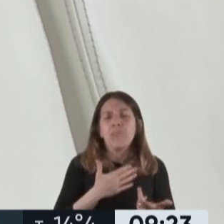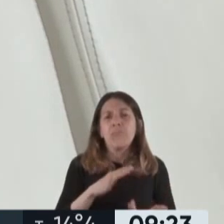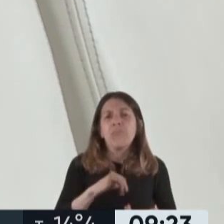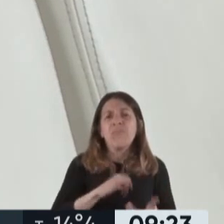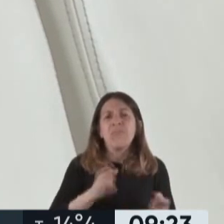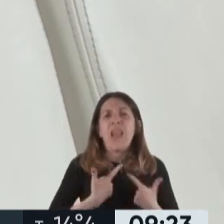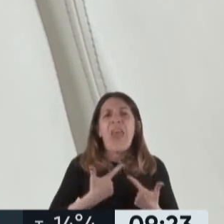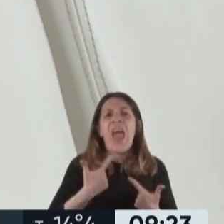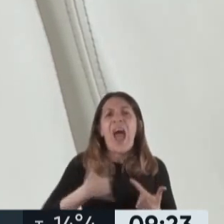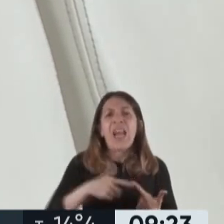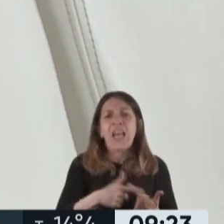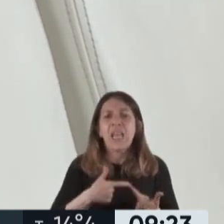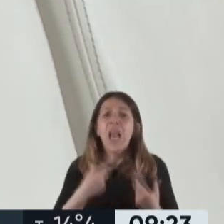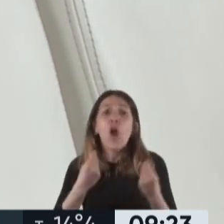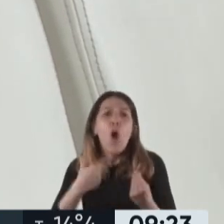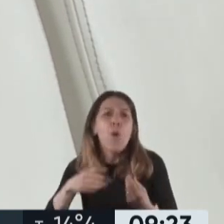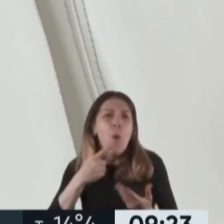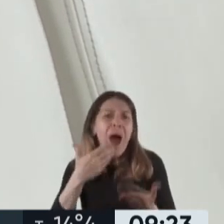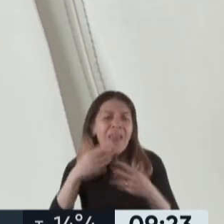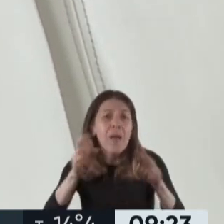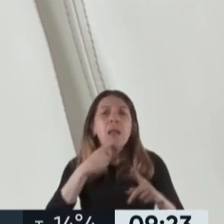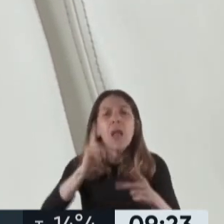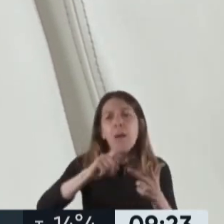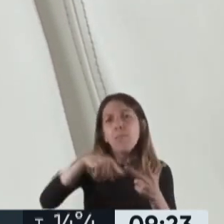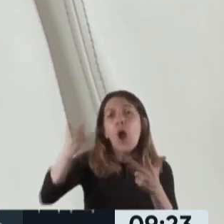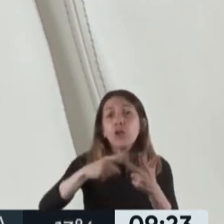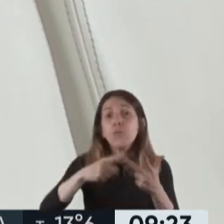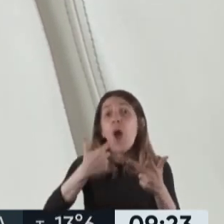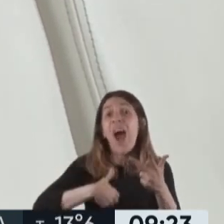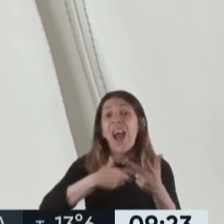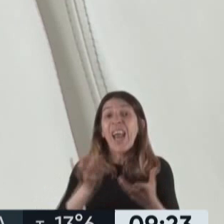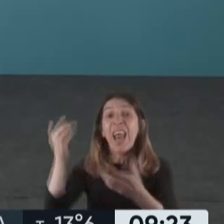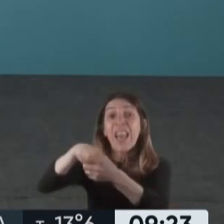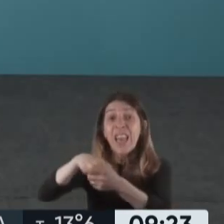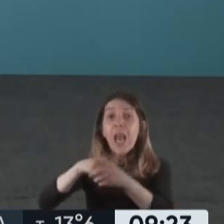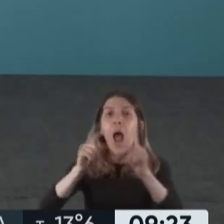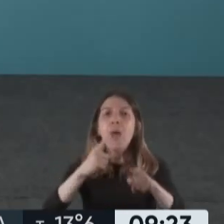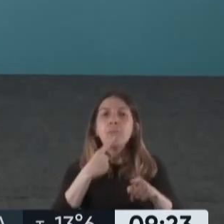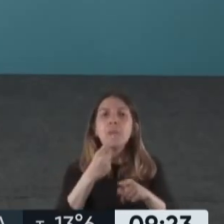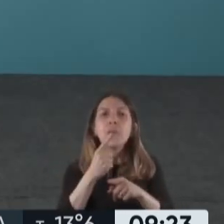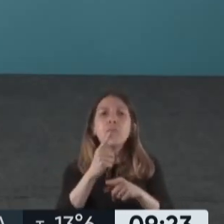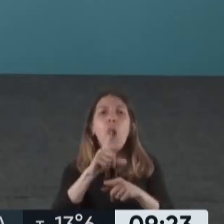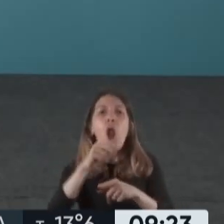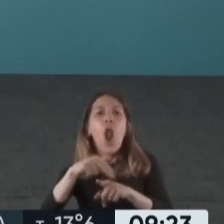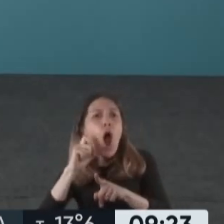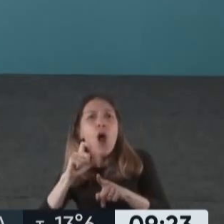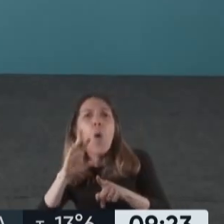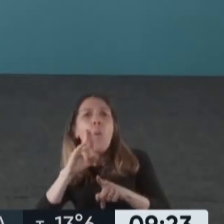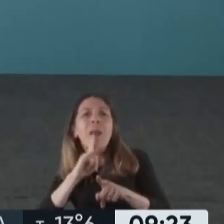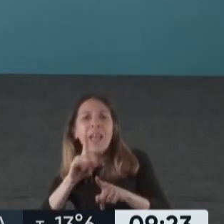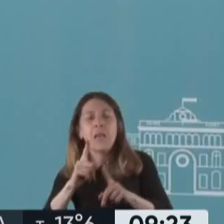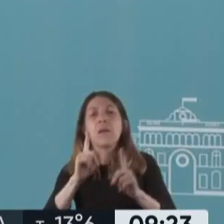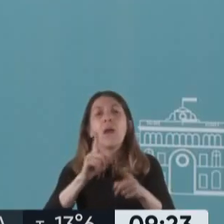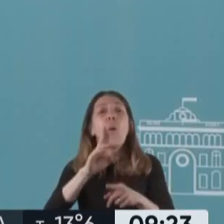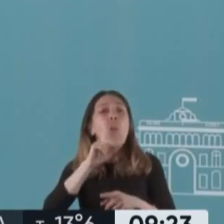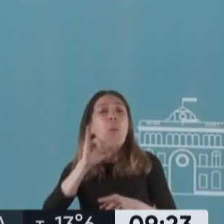tema y en qué paso está el posible ingreso de Argentina a los BRIC. Gracias. Argentina solicitó su ingreso a los